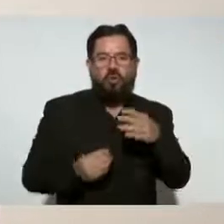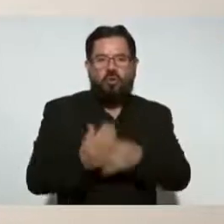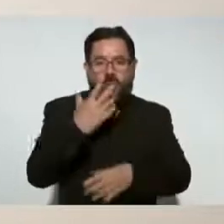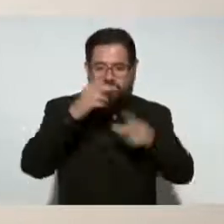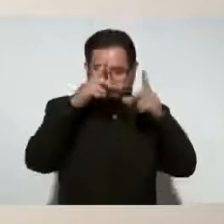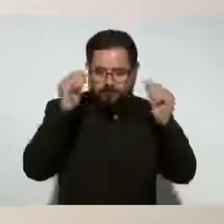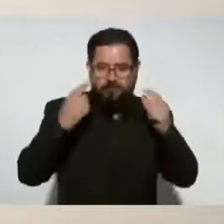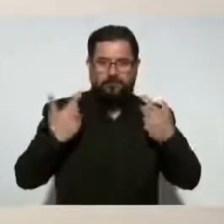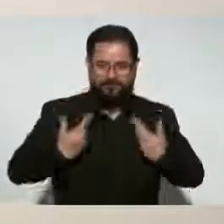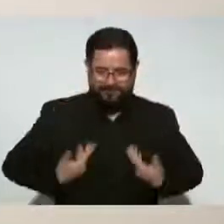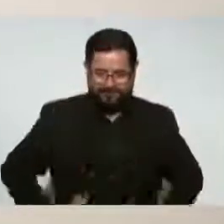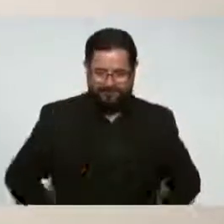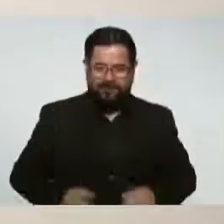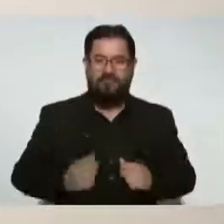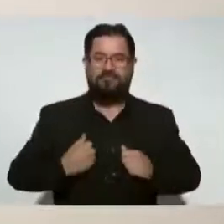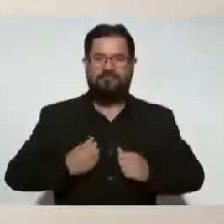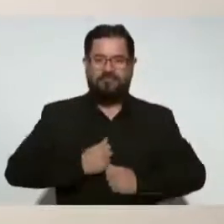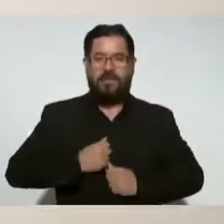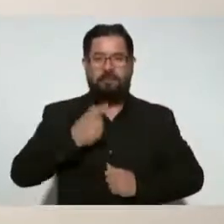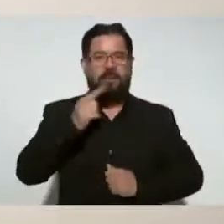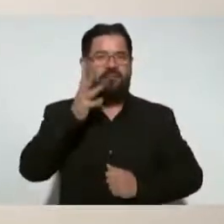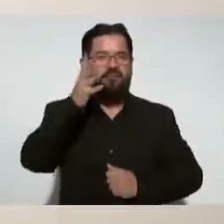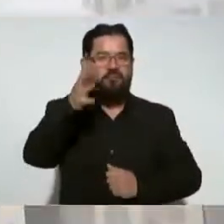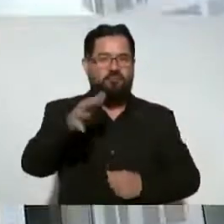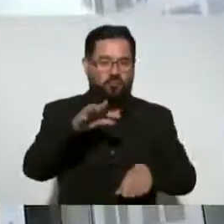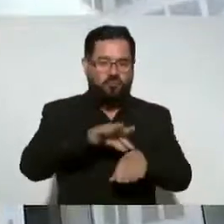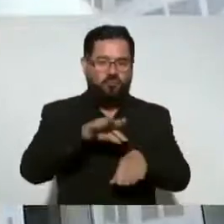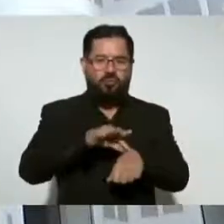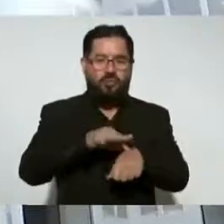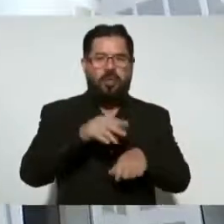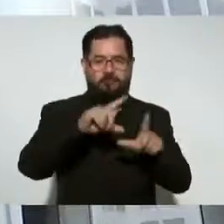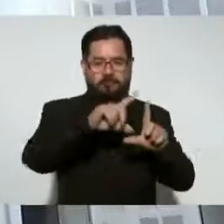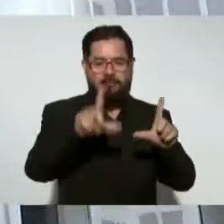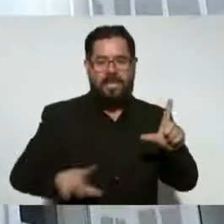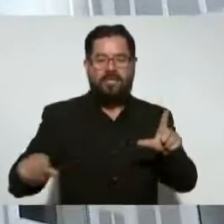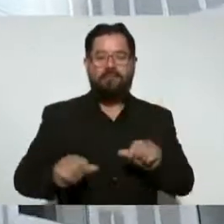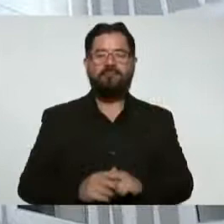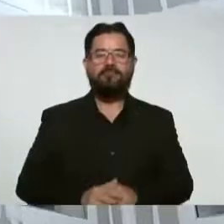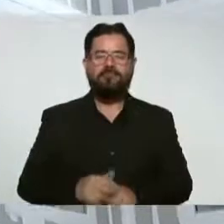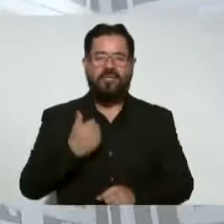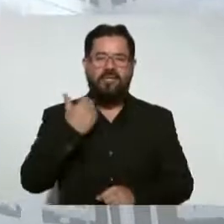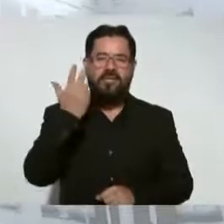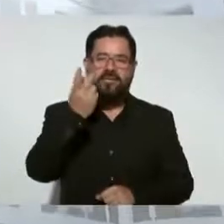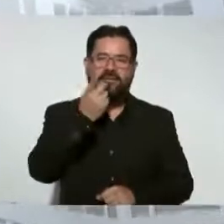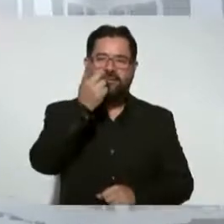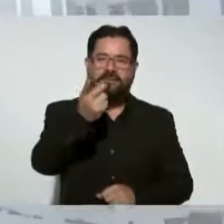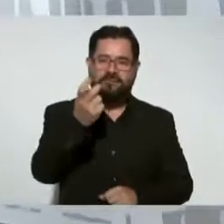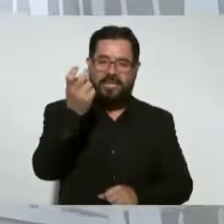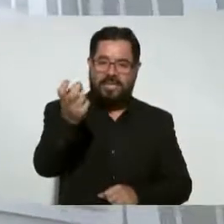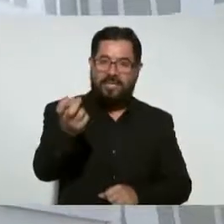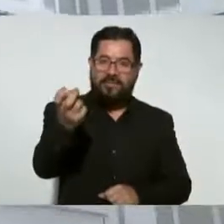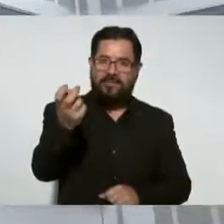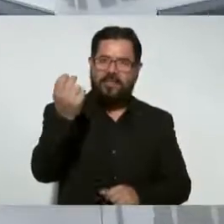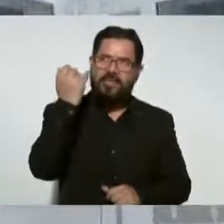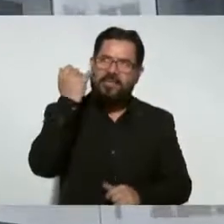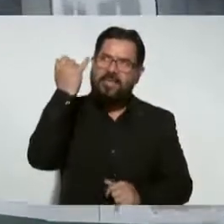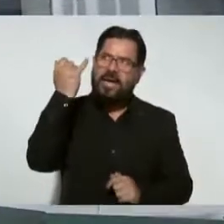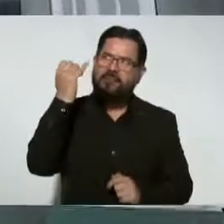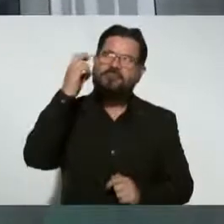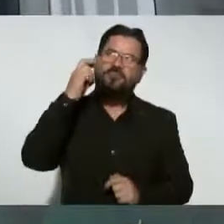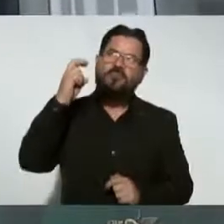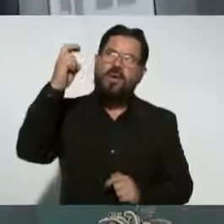batas blancas servirán a nuestro país. Quiero decirle que esta idea se concibió antes de que